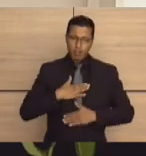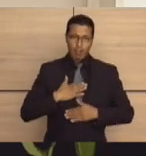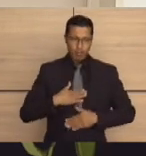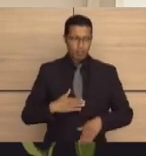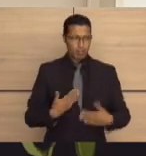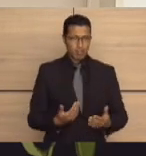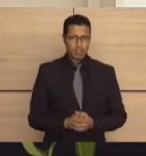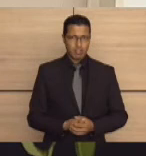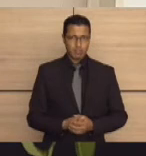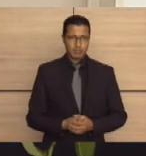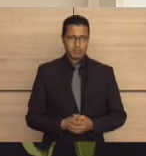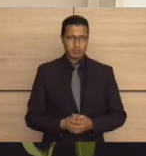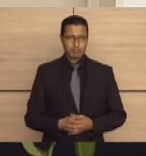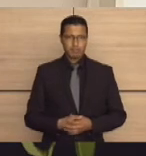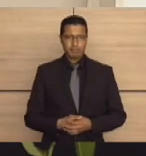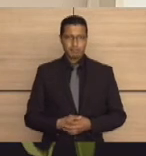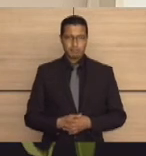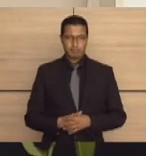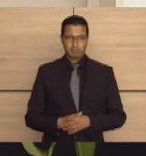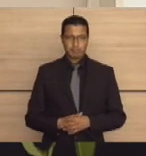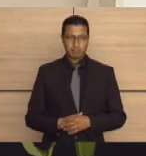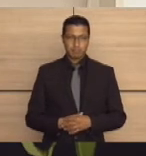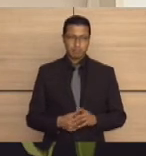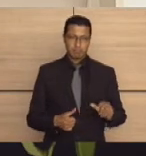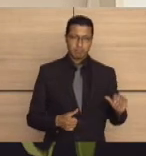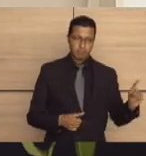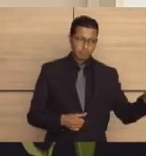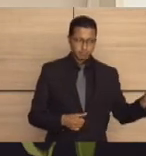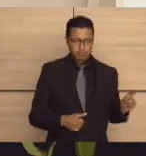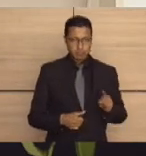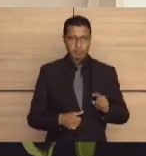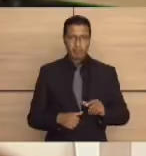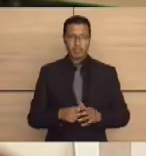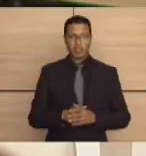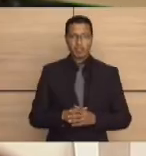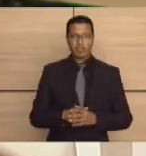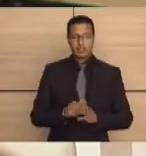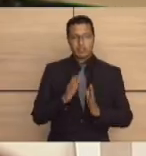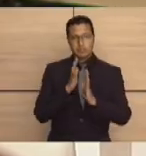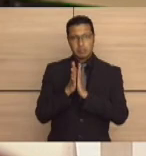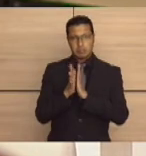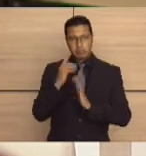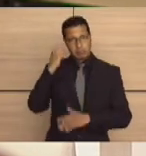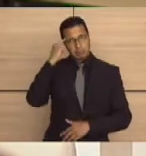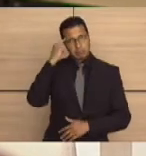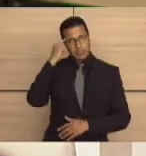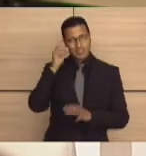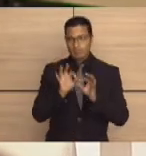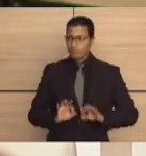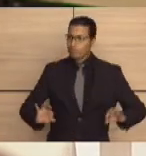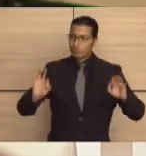allá de Inés hacia acá. Bueno, pienso que hay un tema central que es la